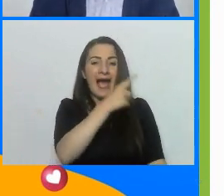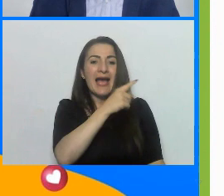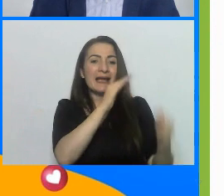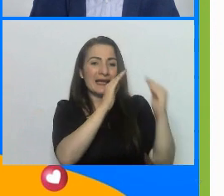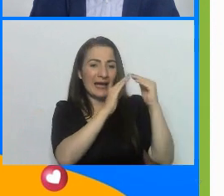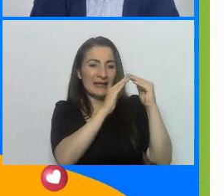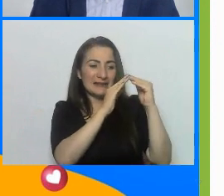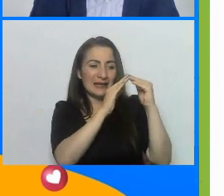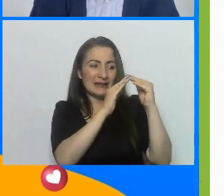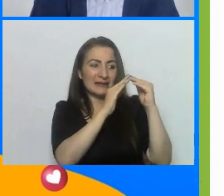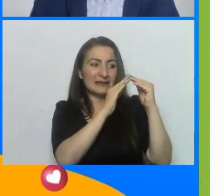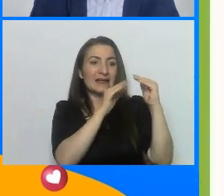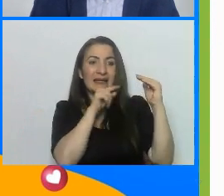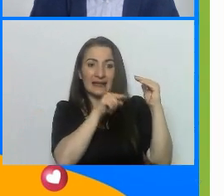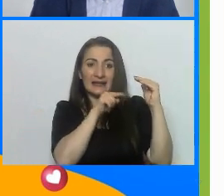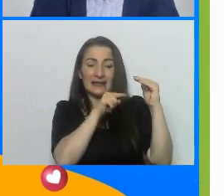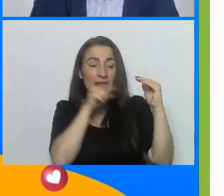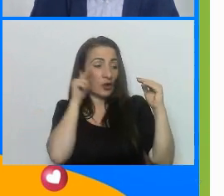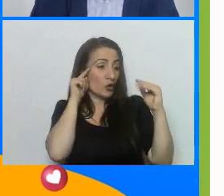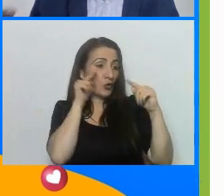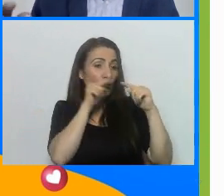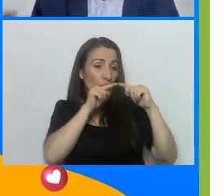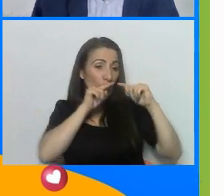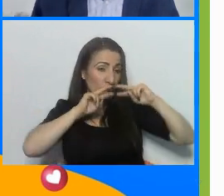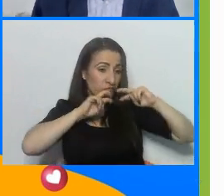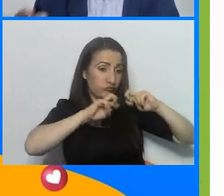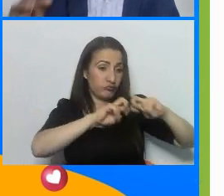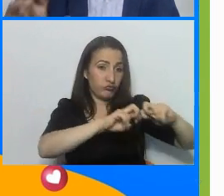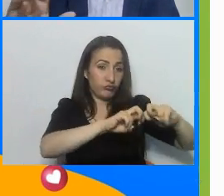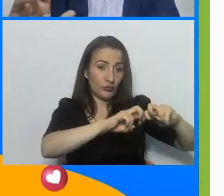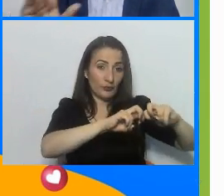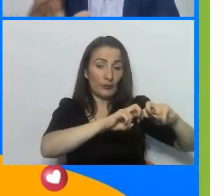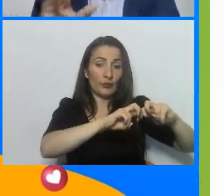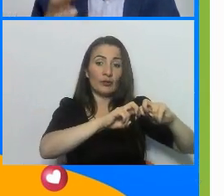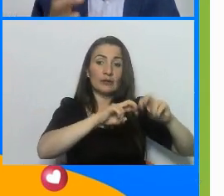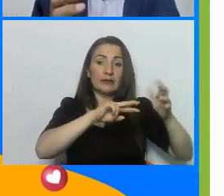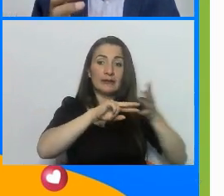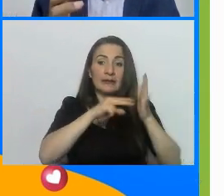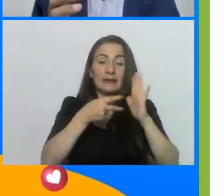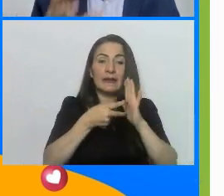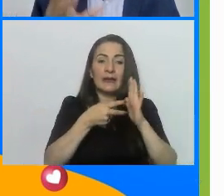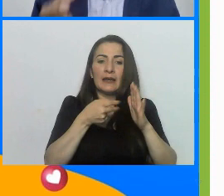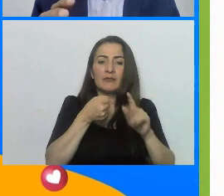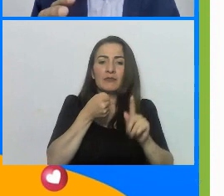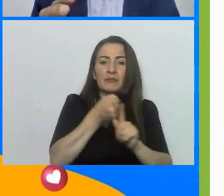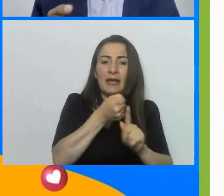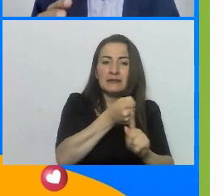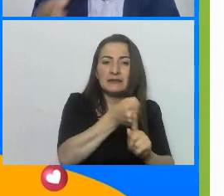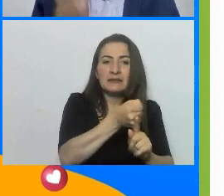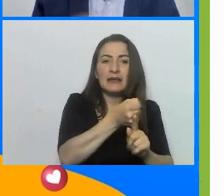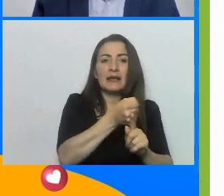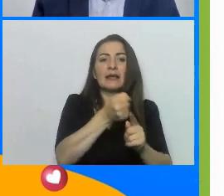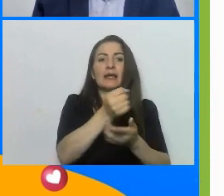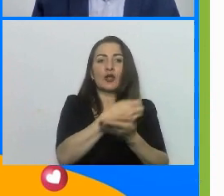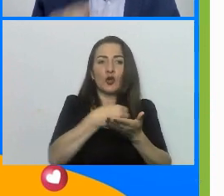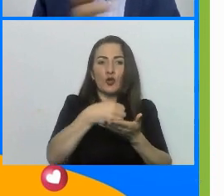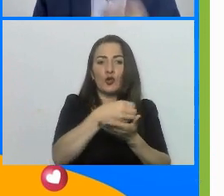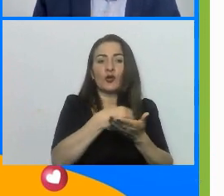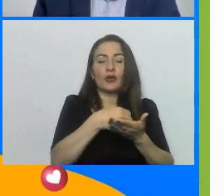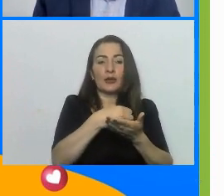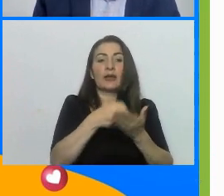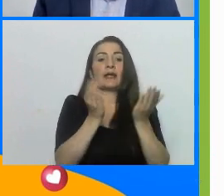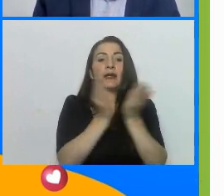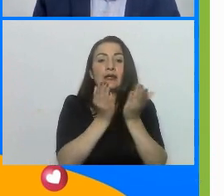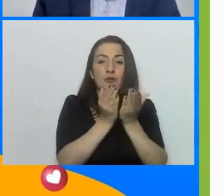entender que el objeto de estudio, o sea, en lo que se enfatiza la ecología, es en estudiar